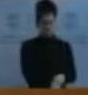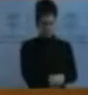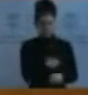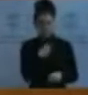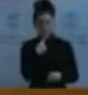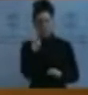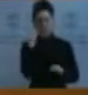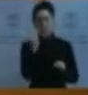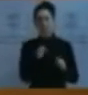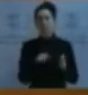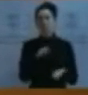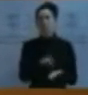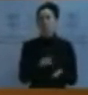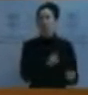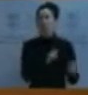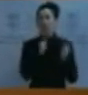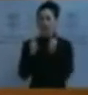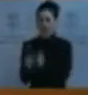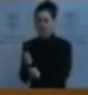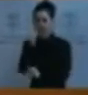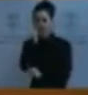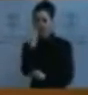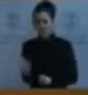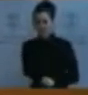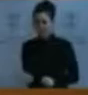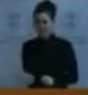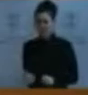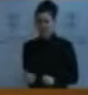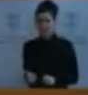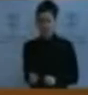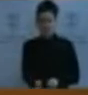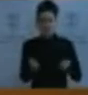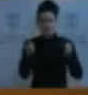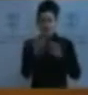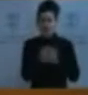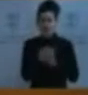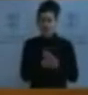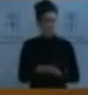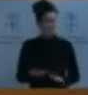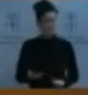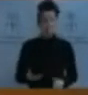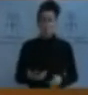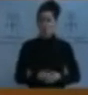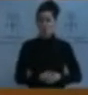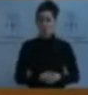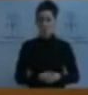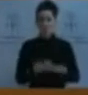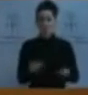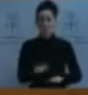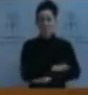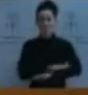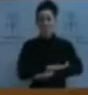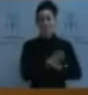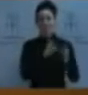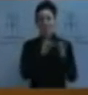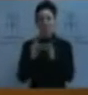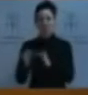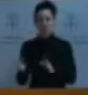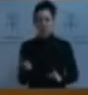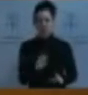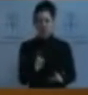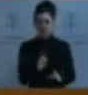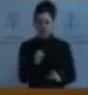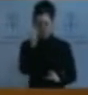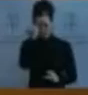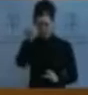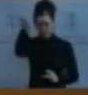nunca más se supo. Por tanto, un Gobierno que no lidera ideas y que tampoco tiene